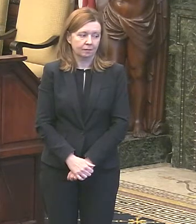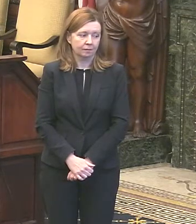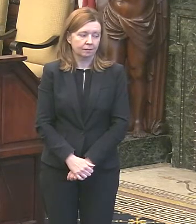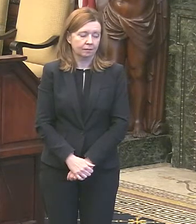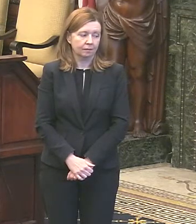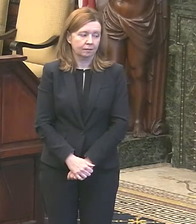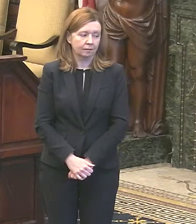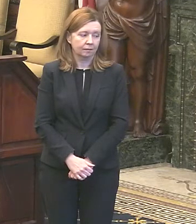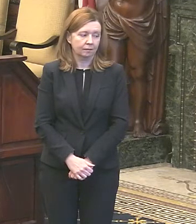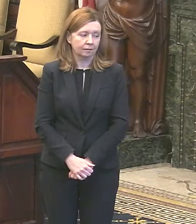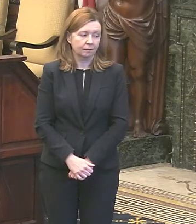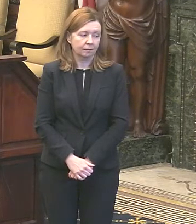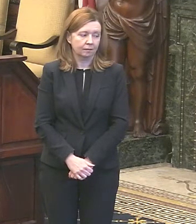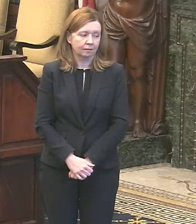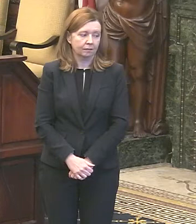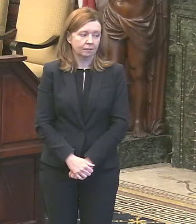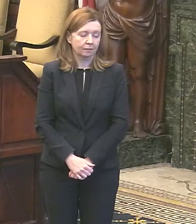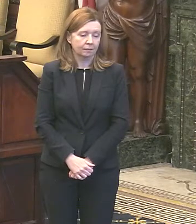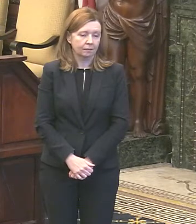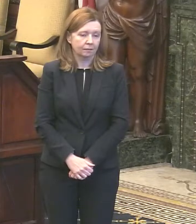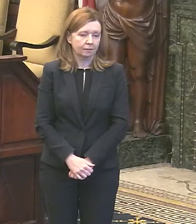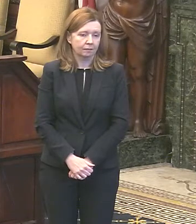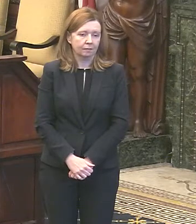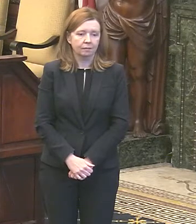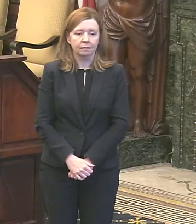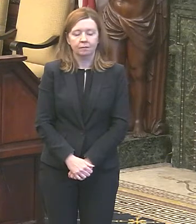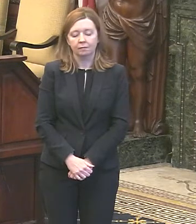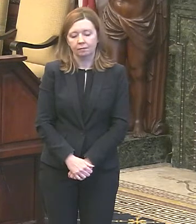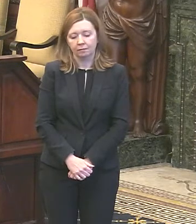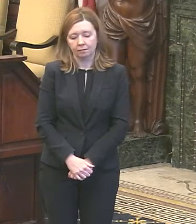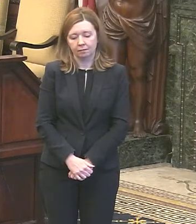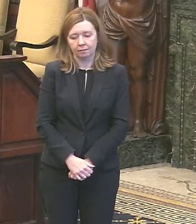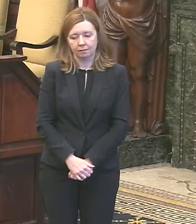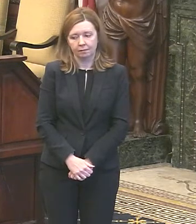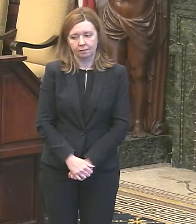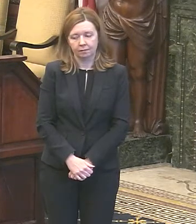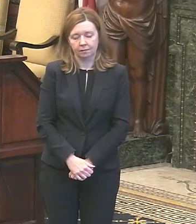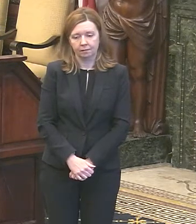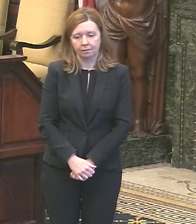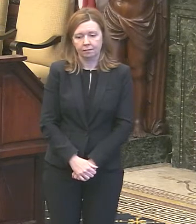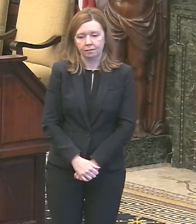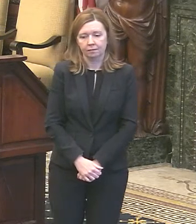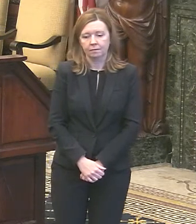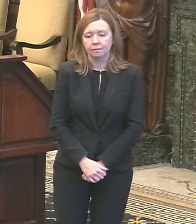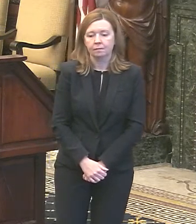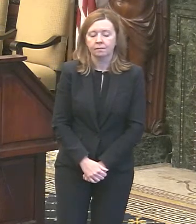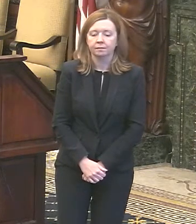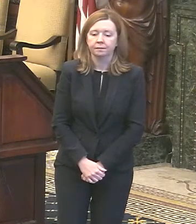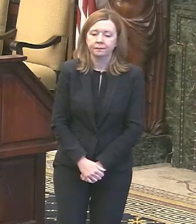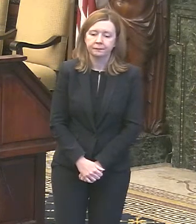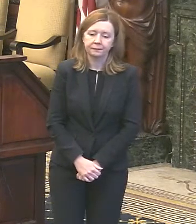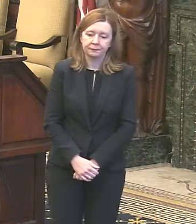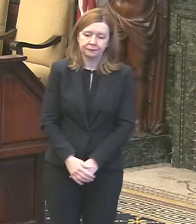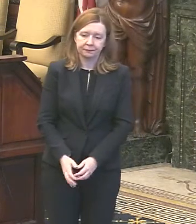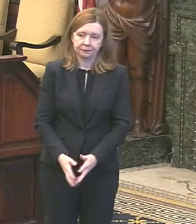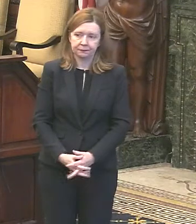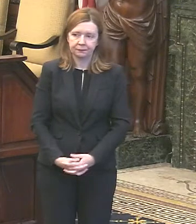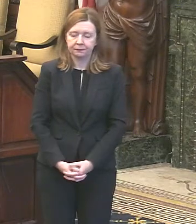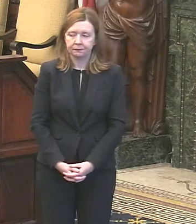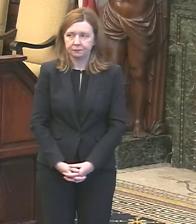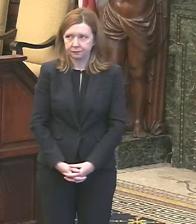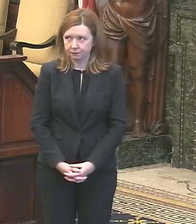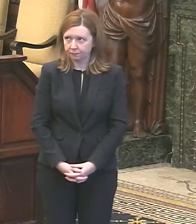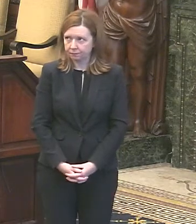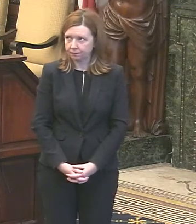de Johnson & Johnson ya disponible y si vemos que hay duda por parte de la población a raíz de la pausa que se sucedió, entonces vamos a tratar